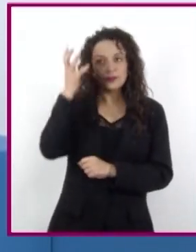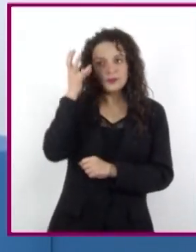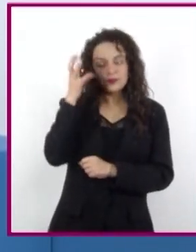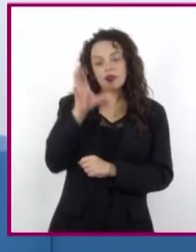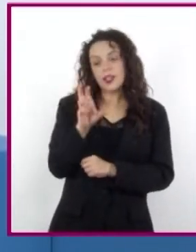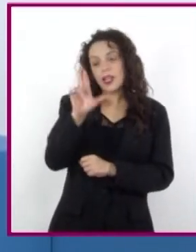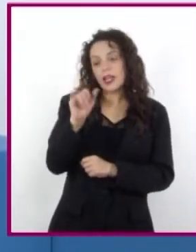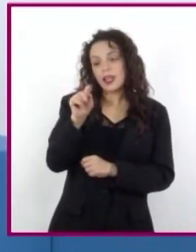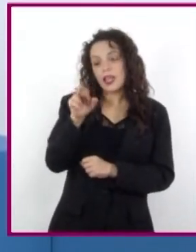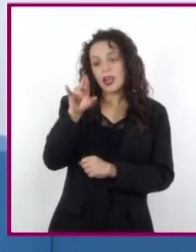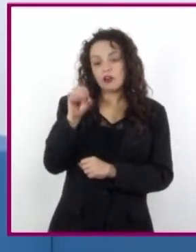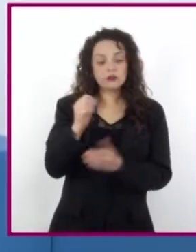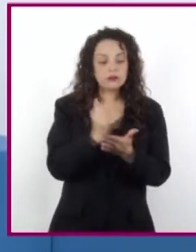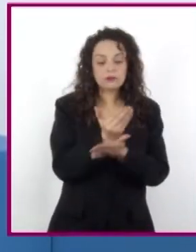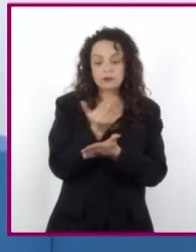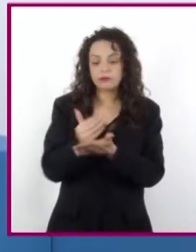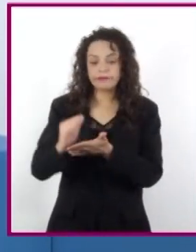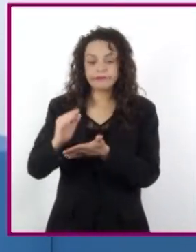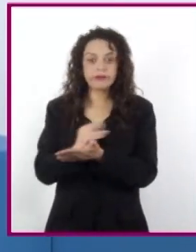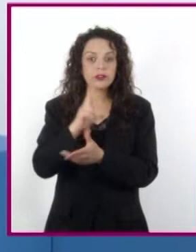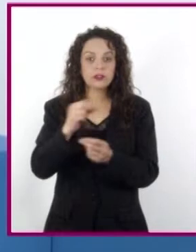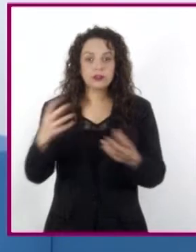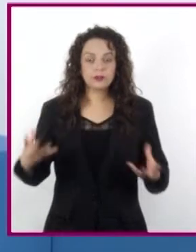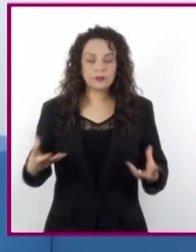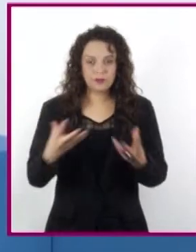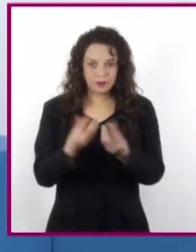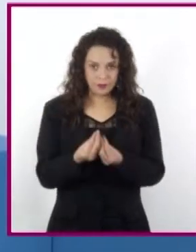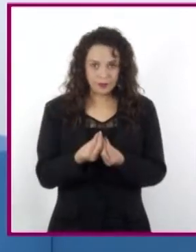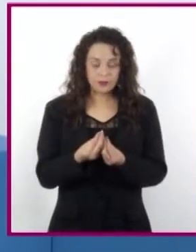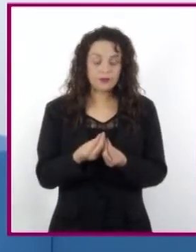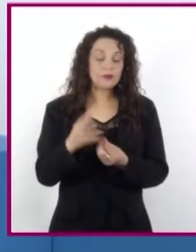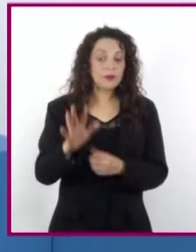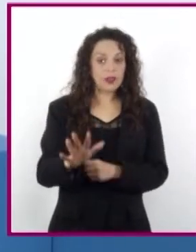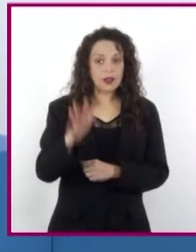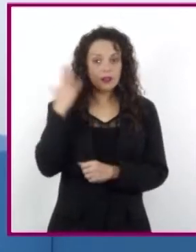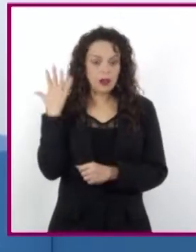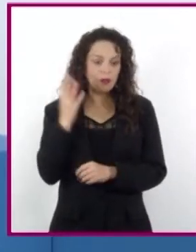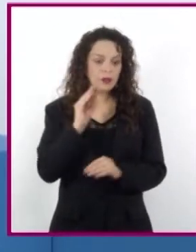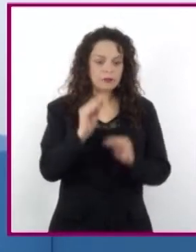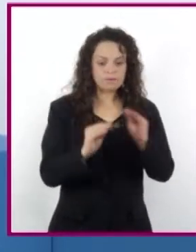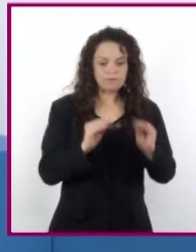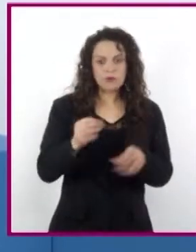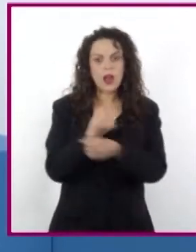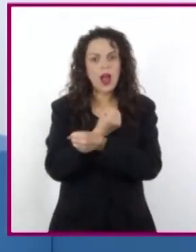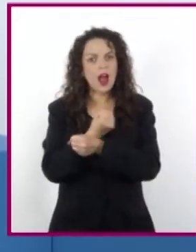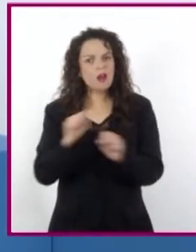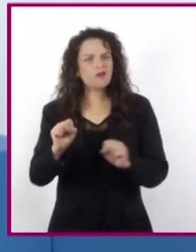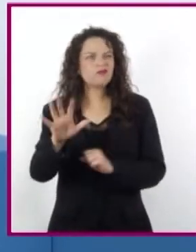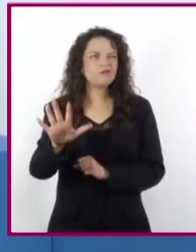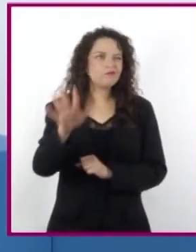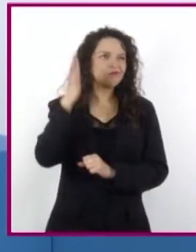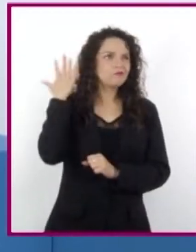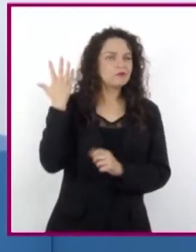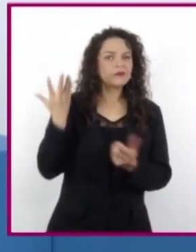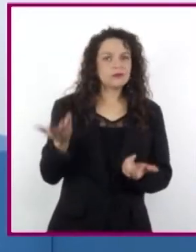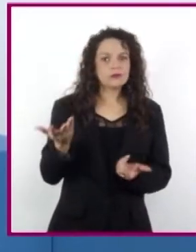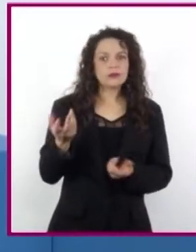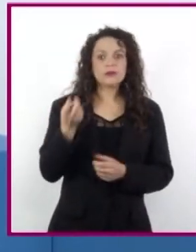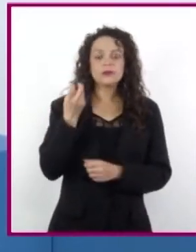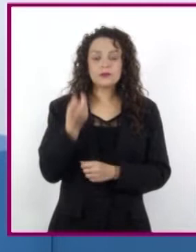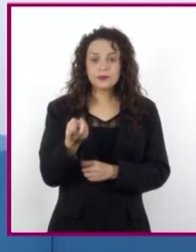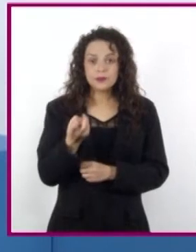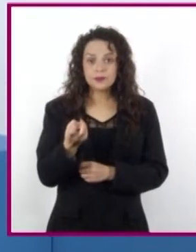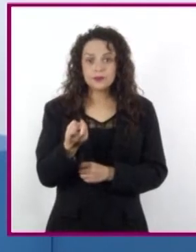lugar de integrarlas, se acomodaban muy rápido y empezaban a aburrirse rápidamente. Fue entonces